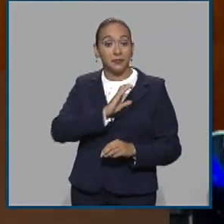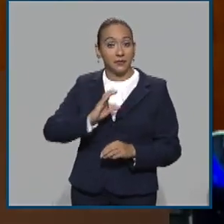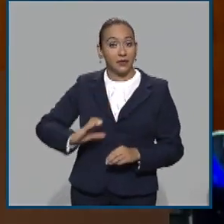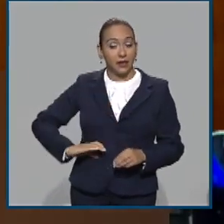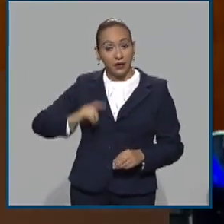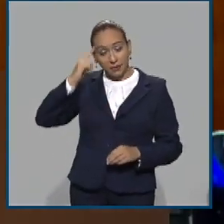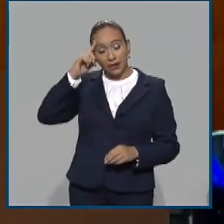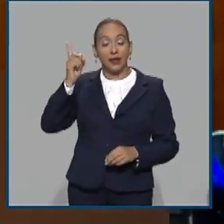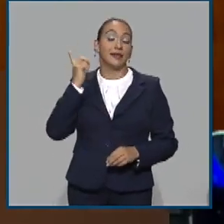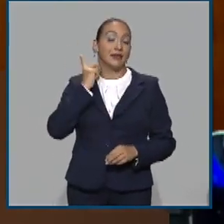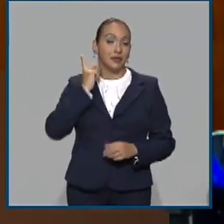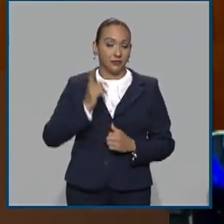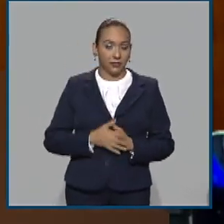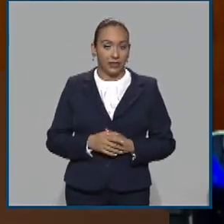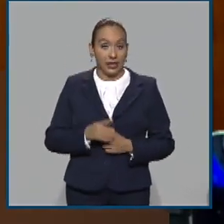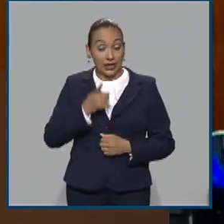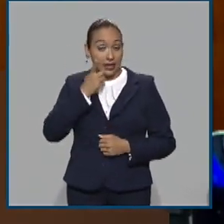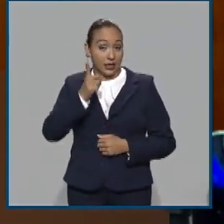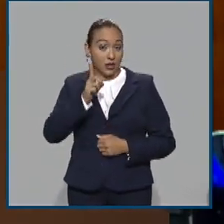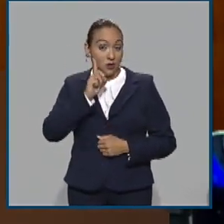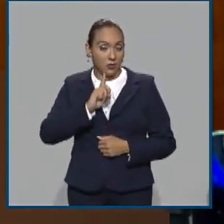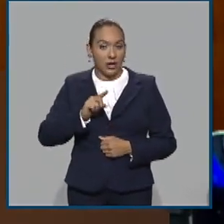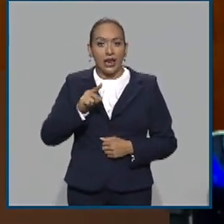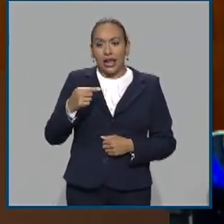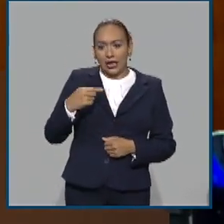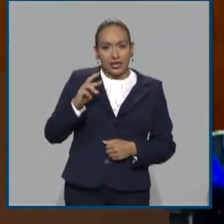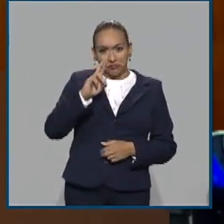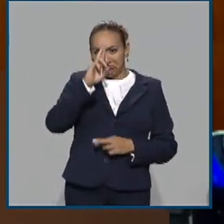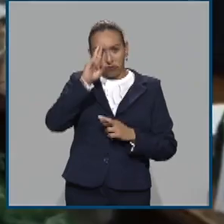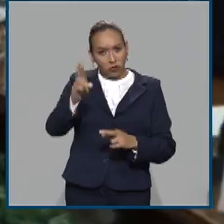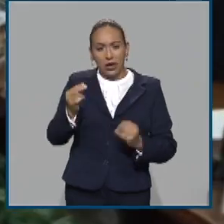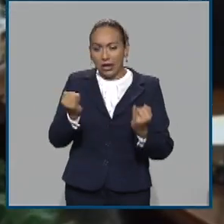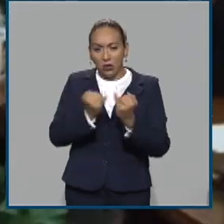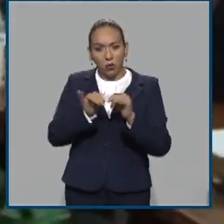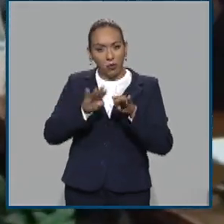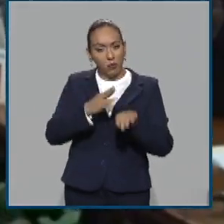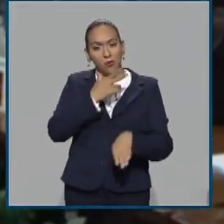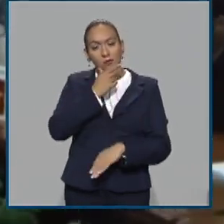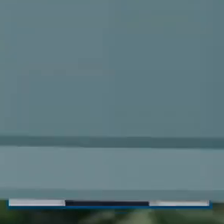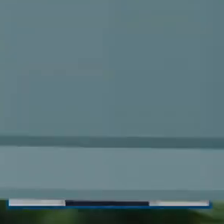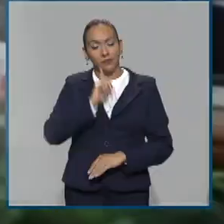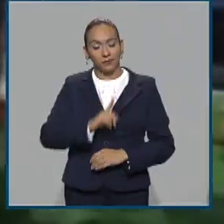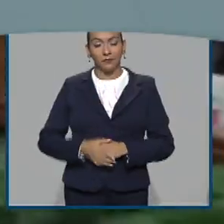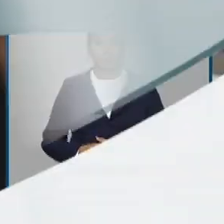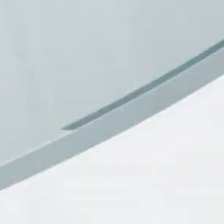una diputación, argumentando que no se respetó la paridad de género.